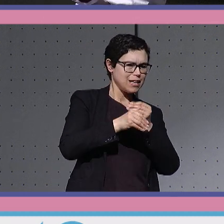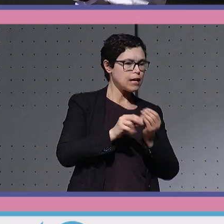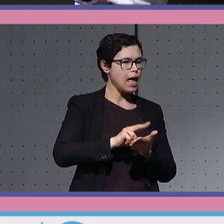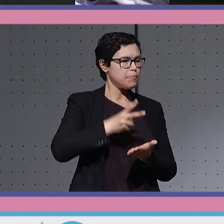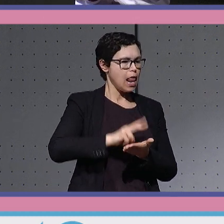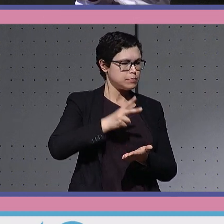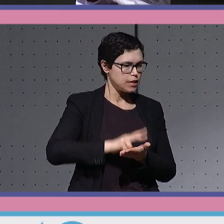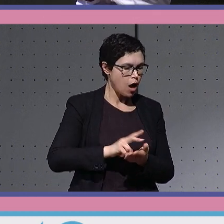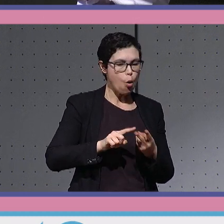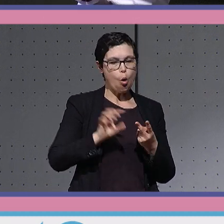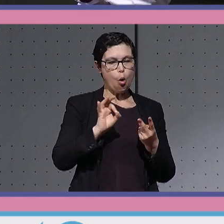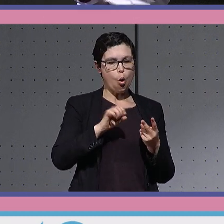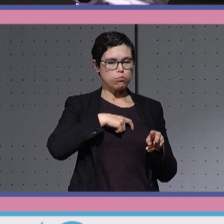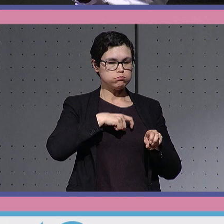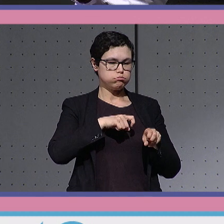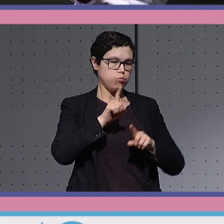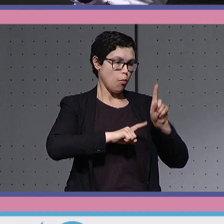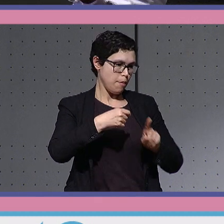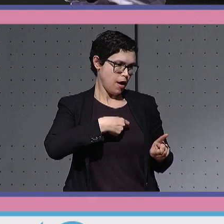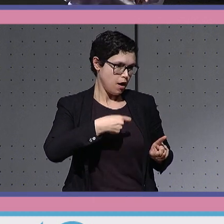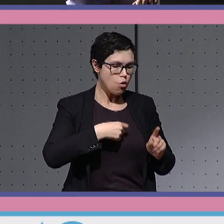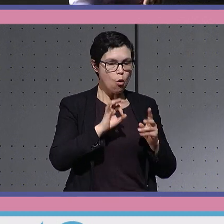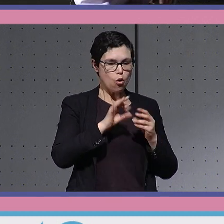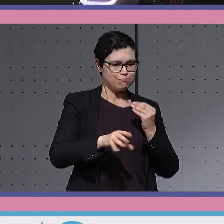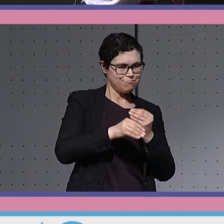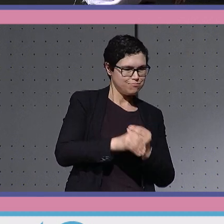tenerla, o un problema cardíaco y hay que estar vigilante.